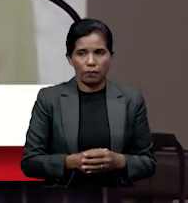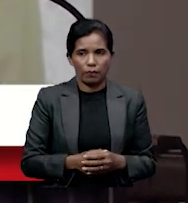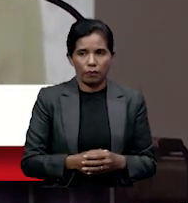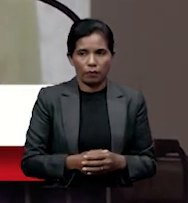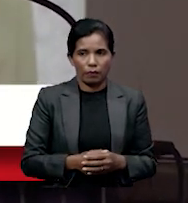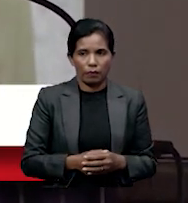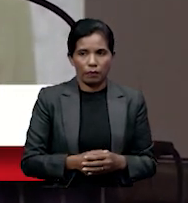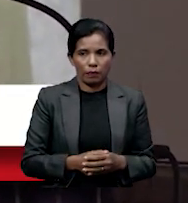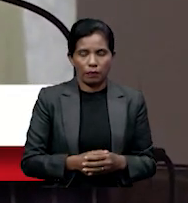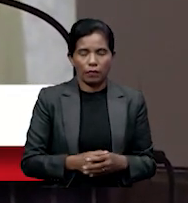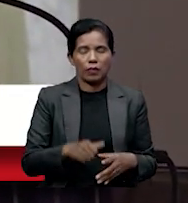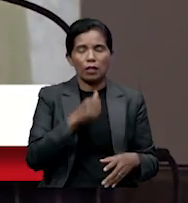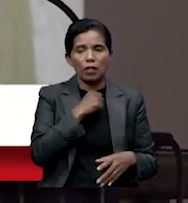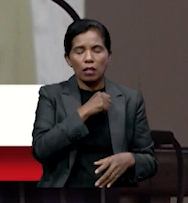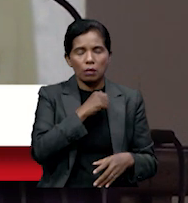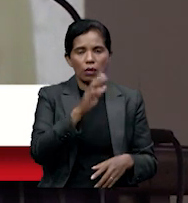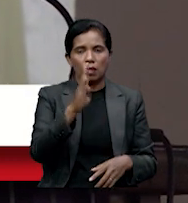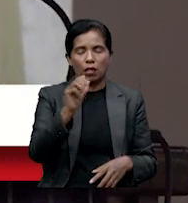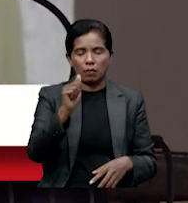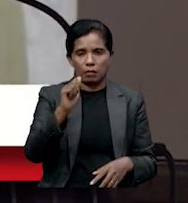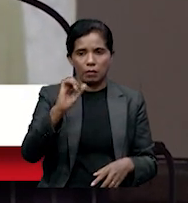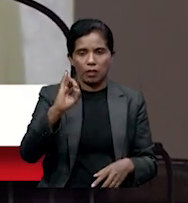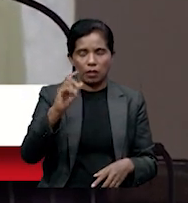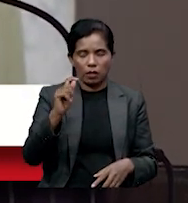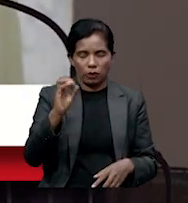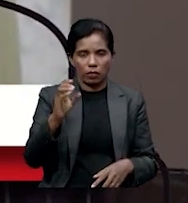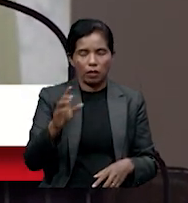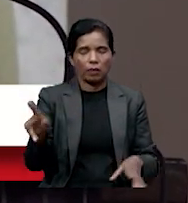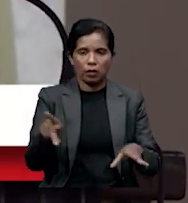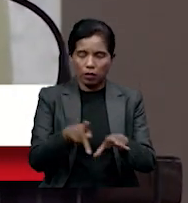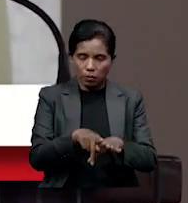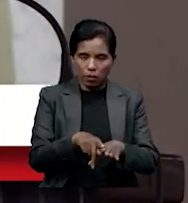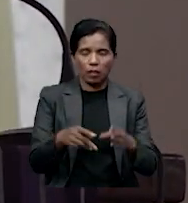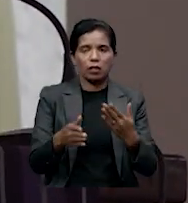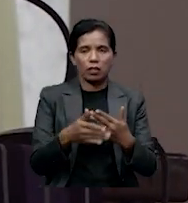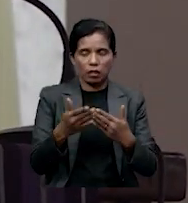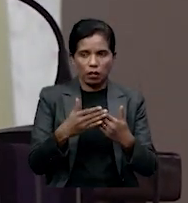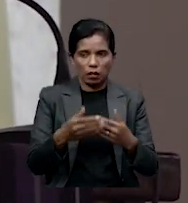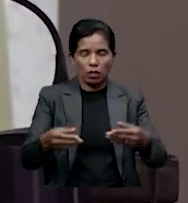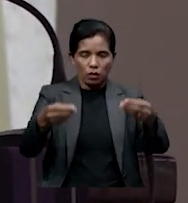Obrigado, Nai. Tá, aqui tu presença nebe sinta. Nai, be, sopa nami,